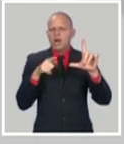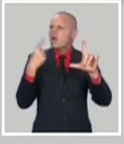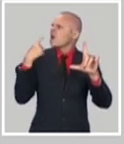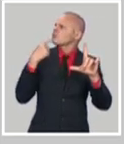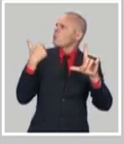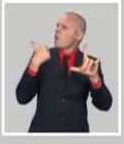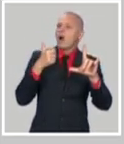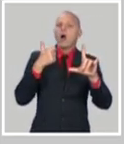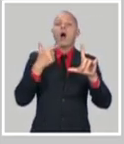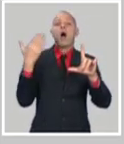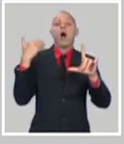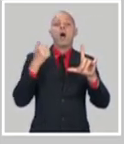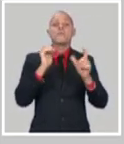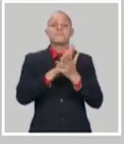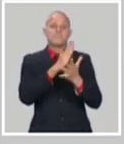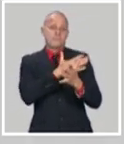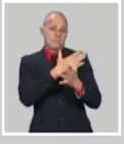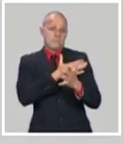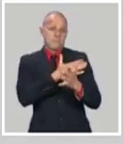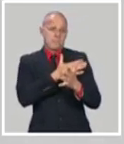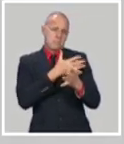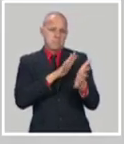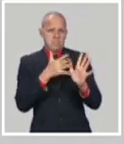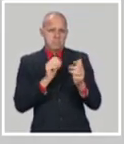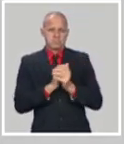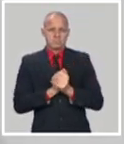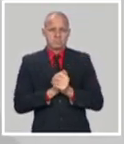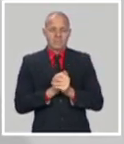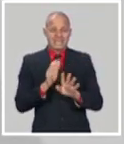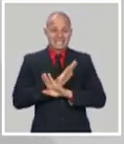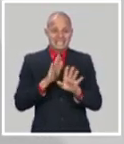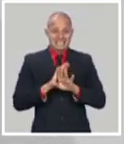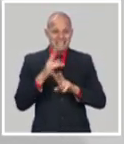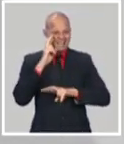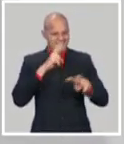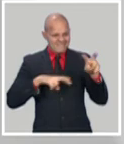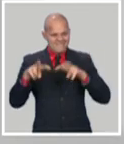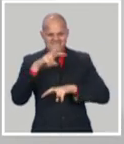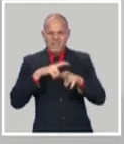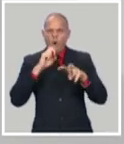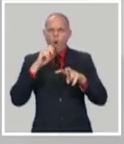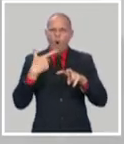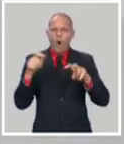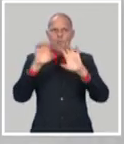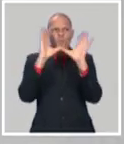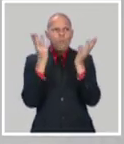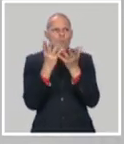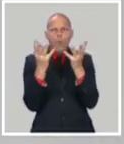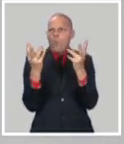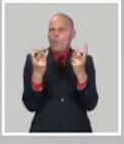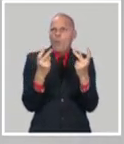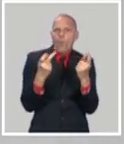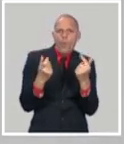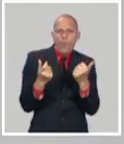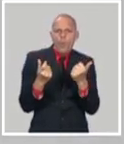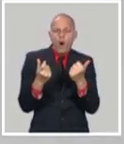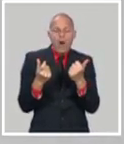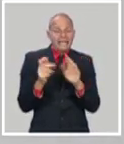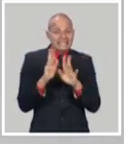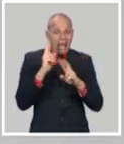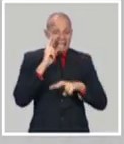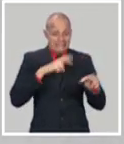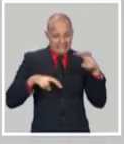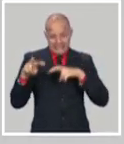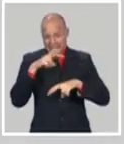marzo, habían en el mundo estudiadas más de 800.000 secuencias de virus, no quiere decir que sean variantes todos, sino son secuencias, ya